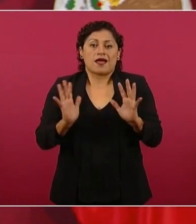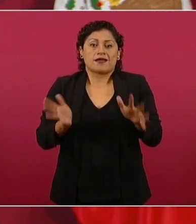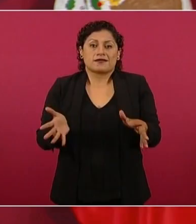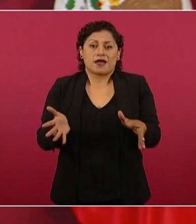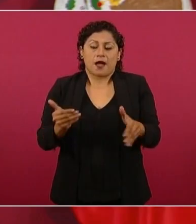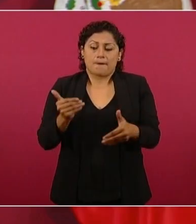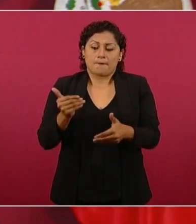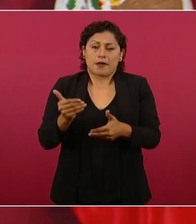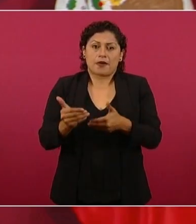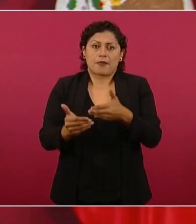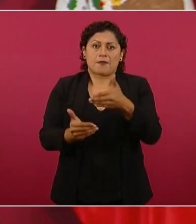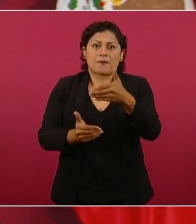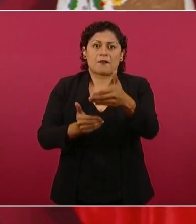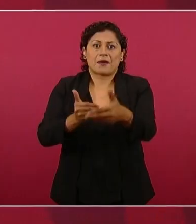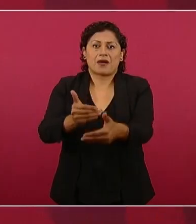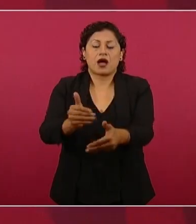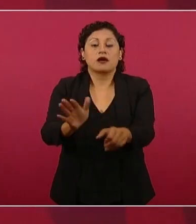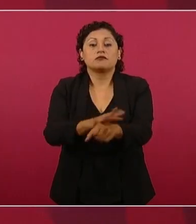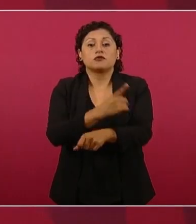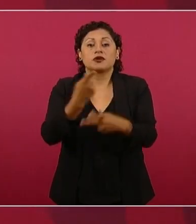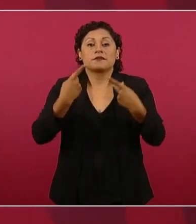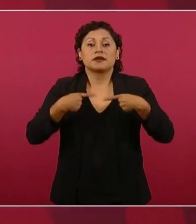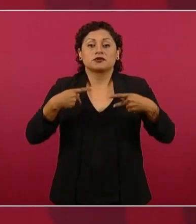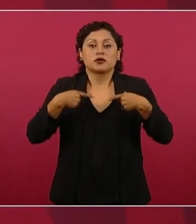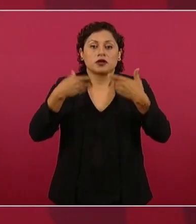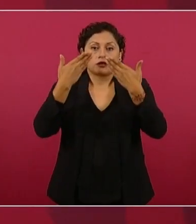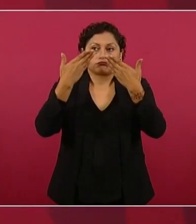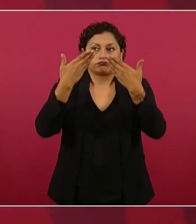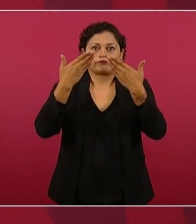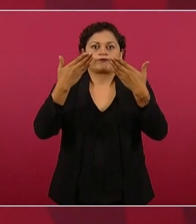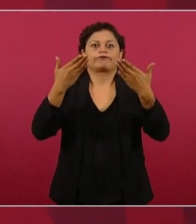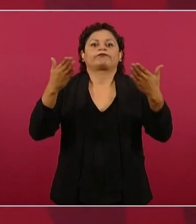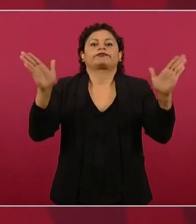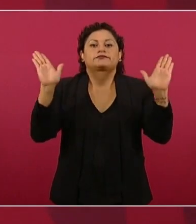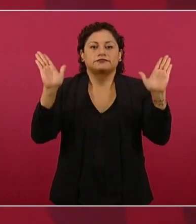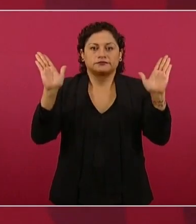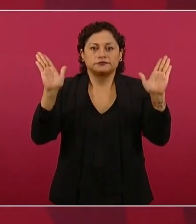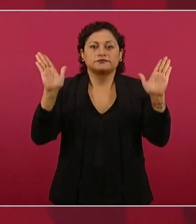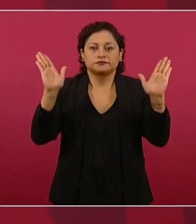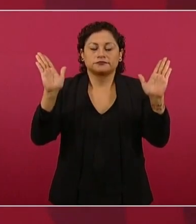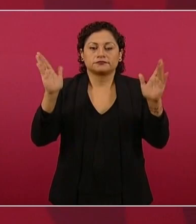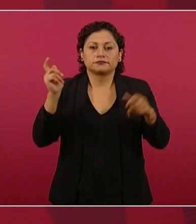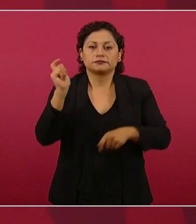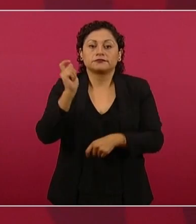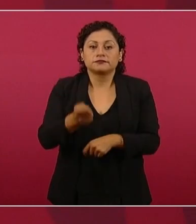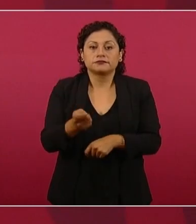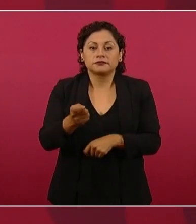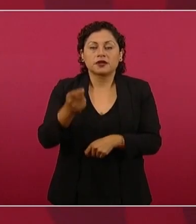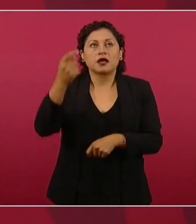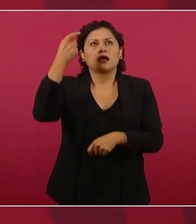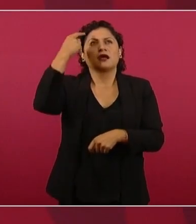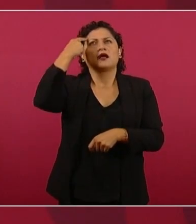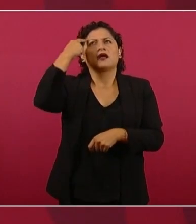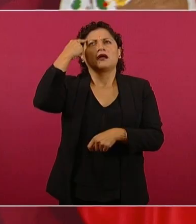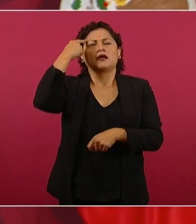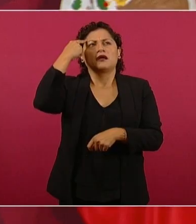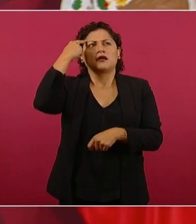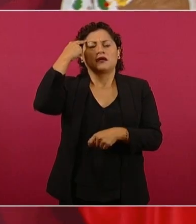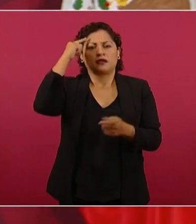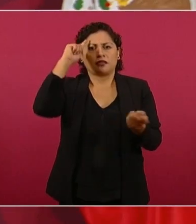un gran despertar ciudadano, una toma de conciencia, un cambio